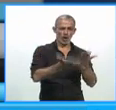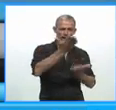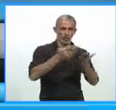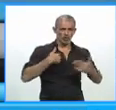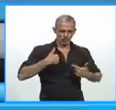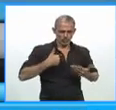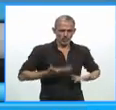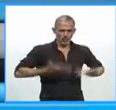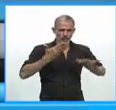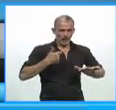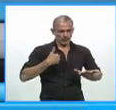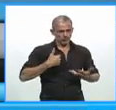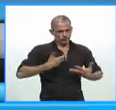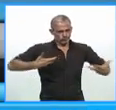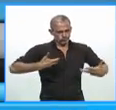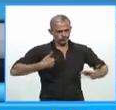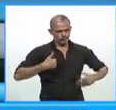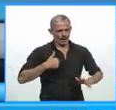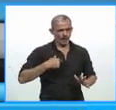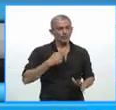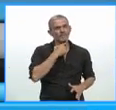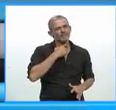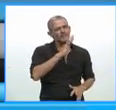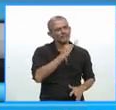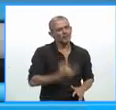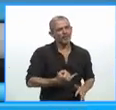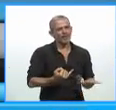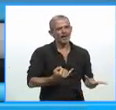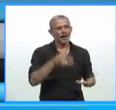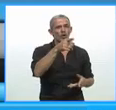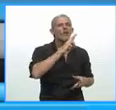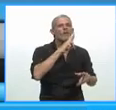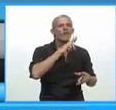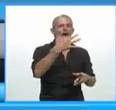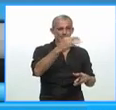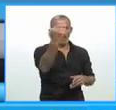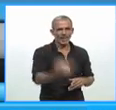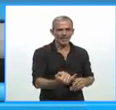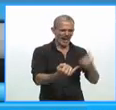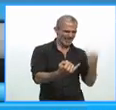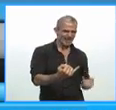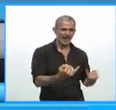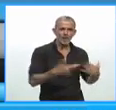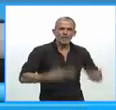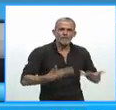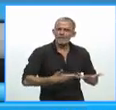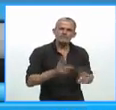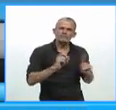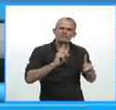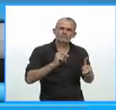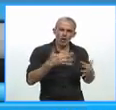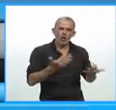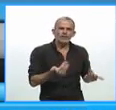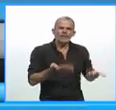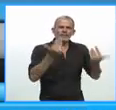estoy tratando de adelgazar hace tiempo, ella tiene que también adelgazar porque los dos no tenemos el físico ideal, el